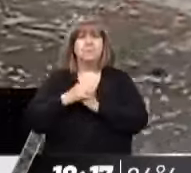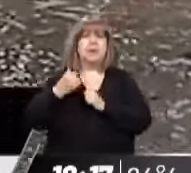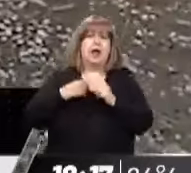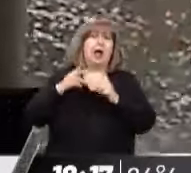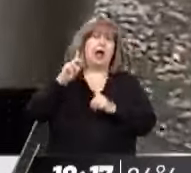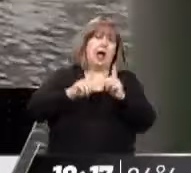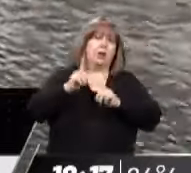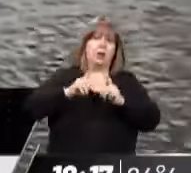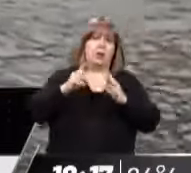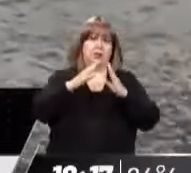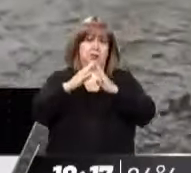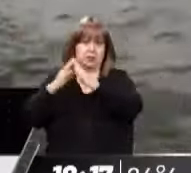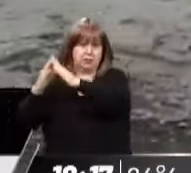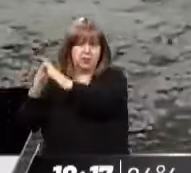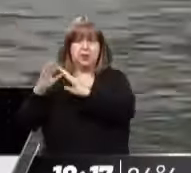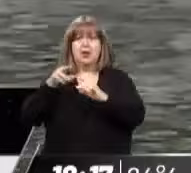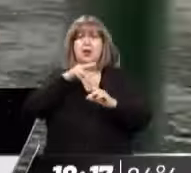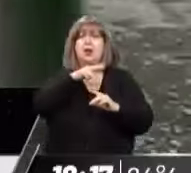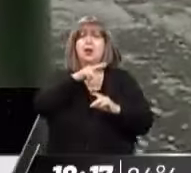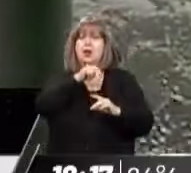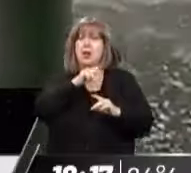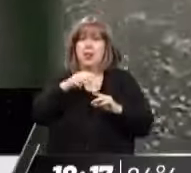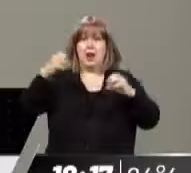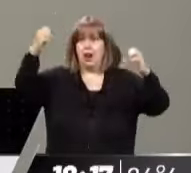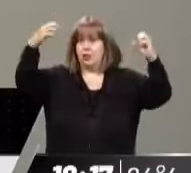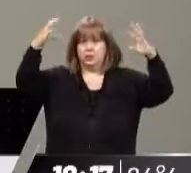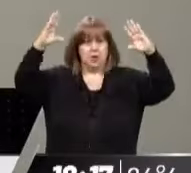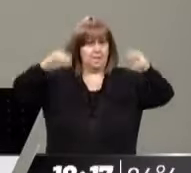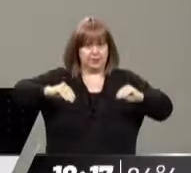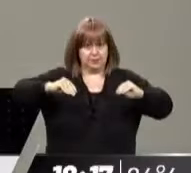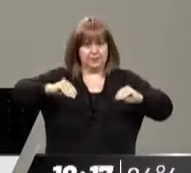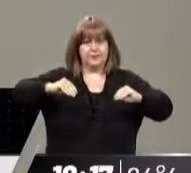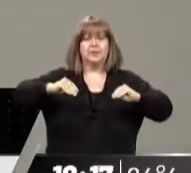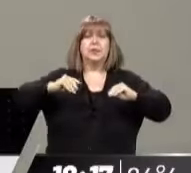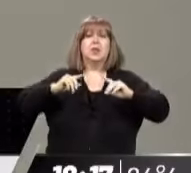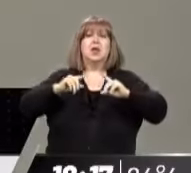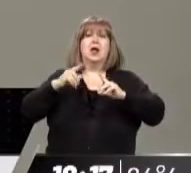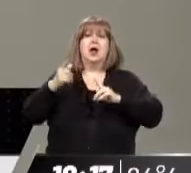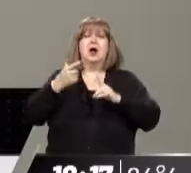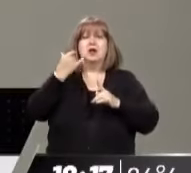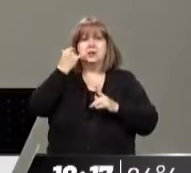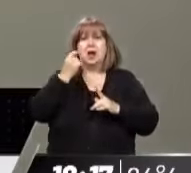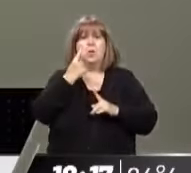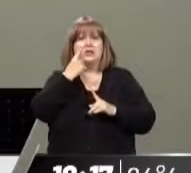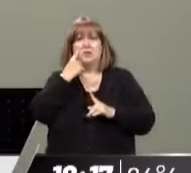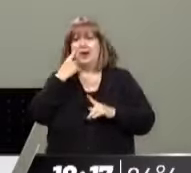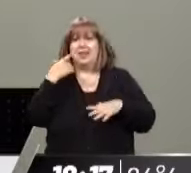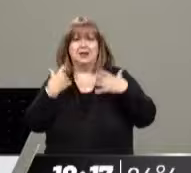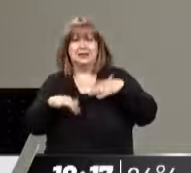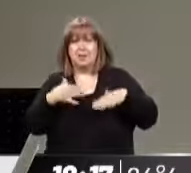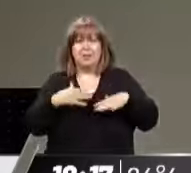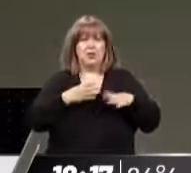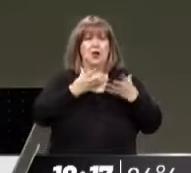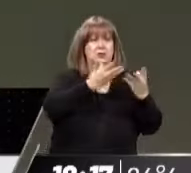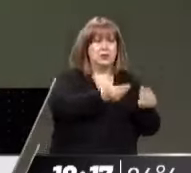que no tienen luz todavía, algunas arterias cortadas por los árboles que ya la municipalidad las logró despejar. En función de estos relevamientos,